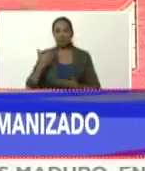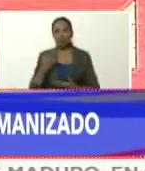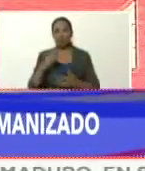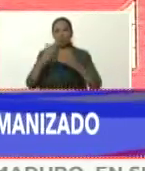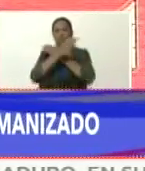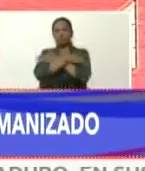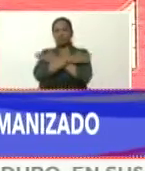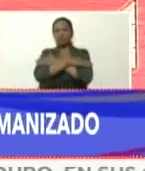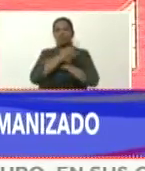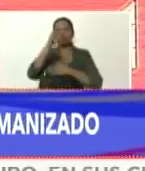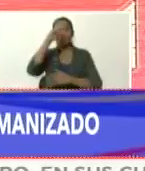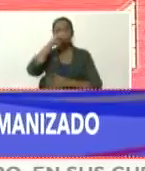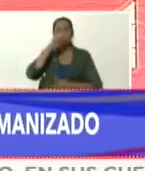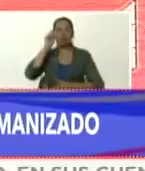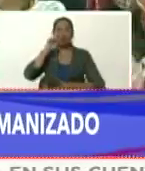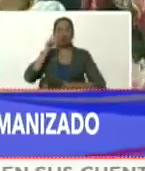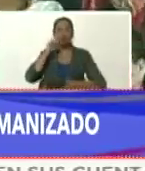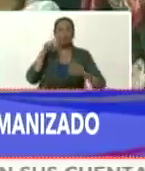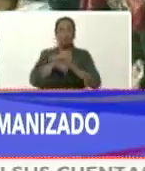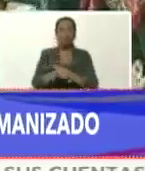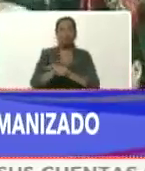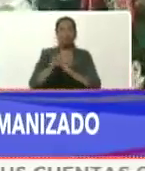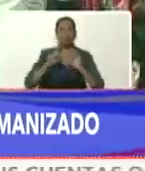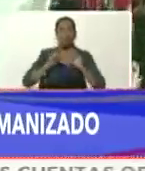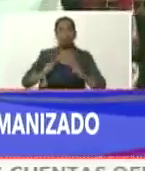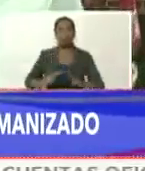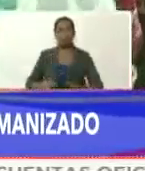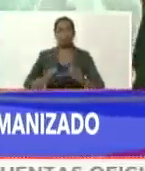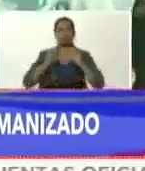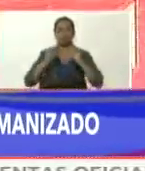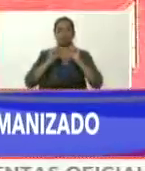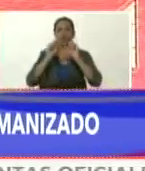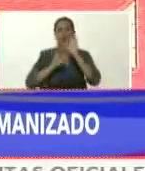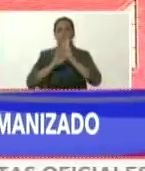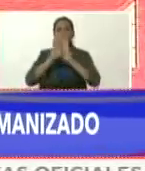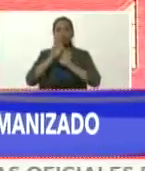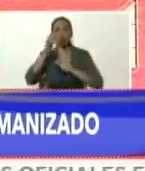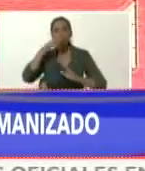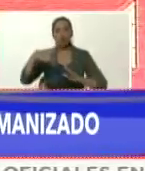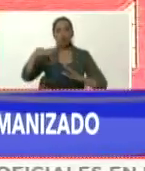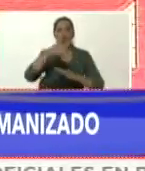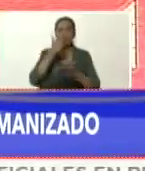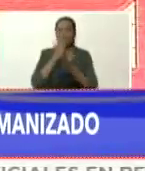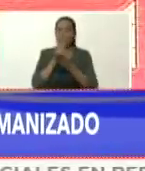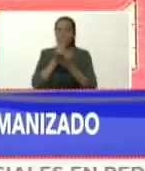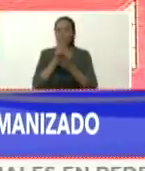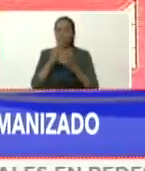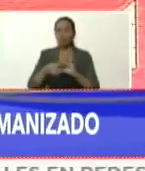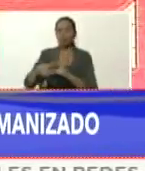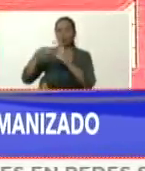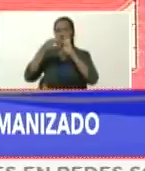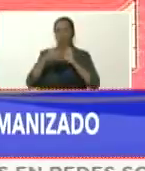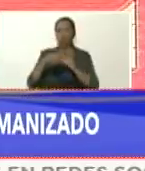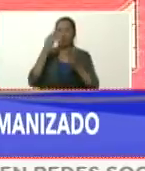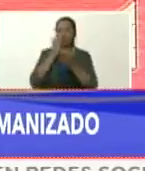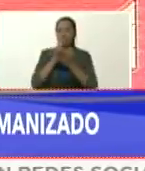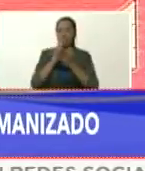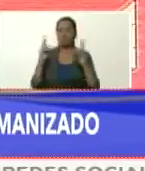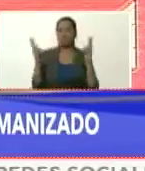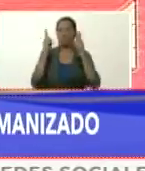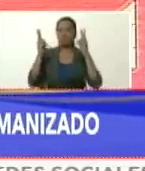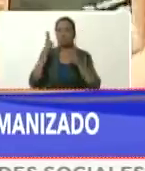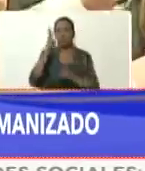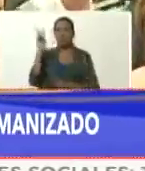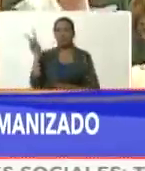Felicidades, 2 años de parto humanizado. Sigamos avanzando con el pueblo siempre, en unión siempre. ¡Que viva